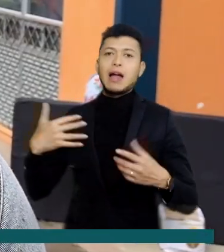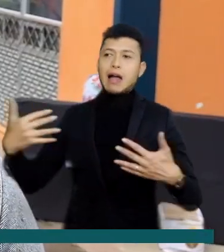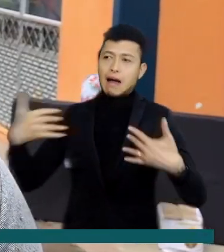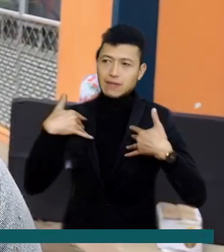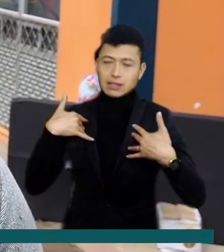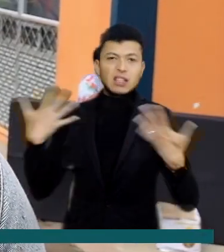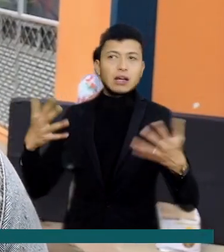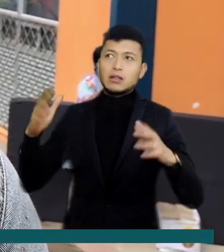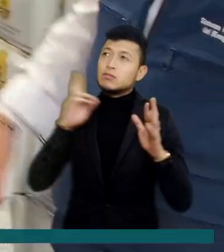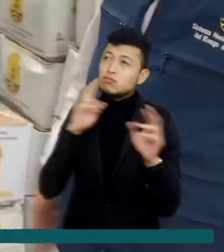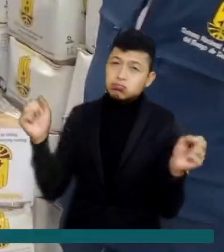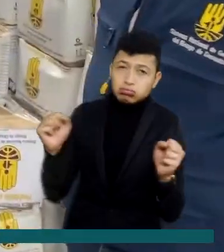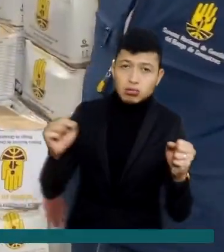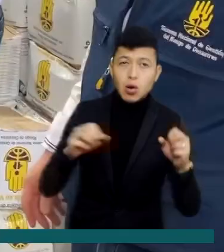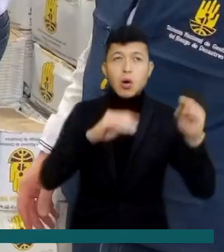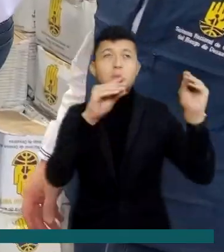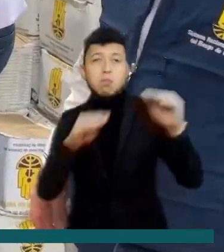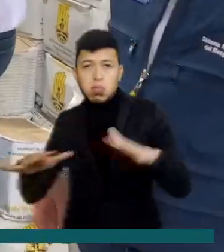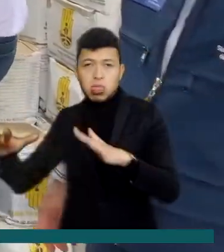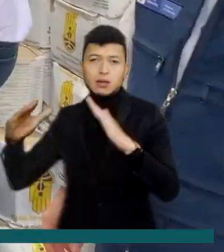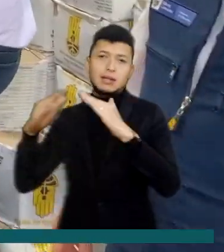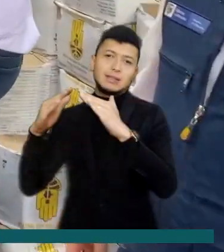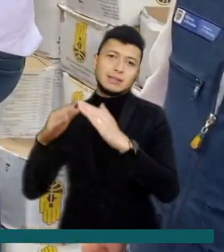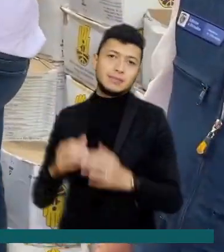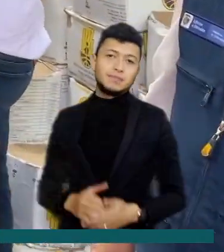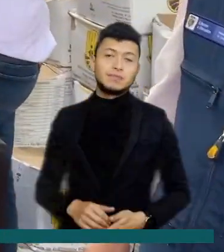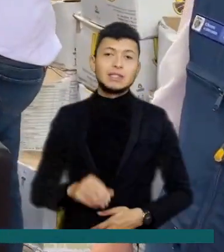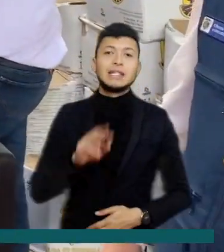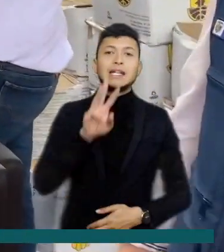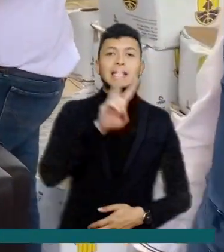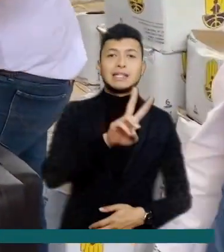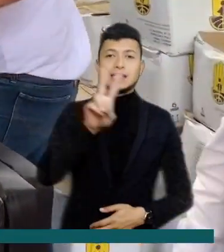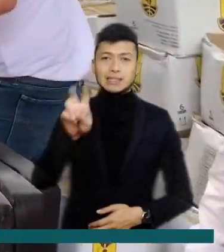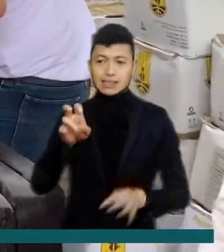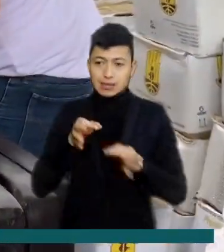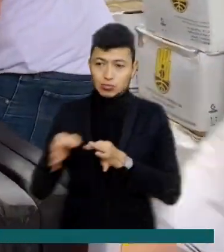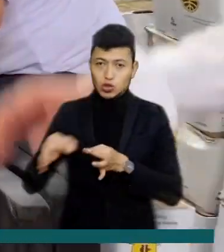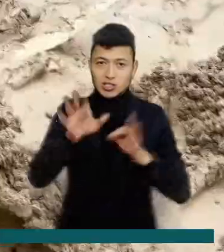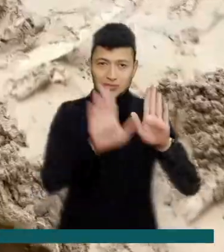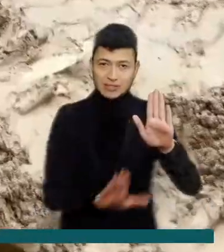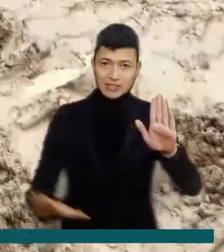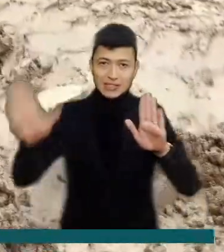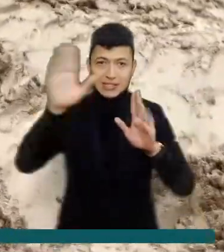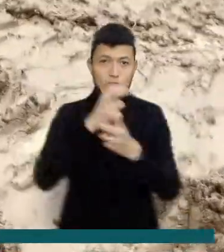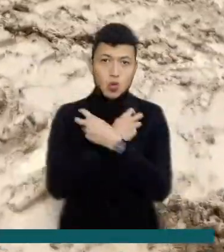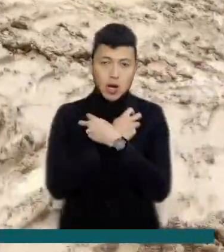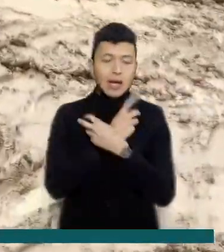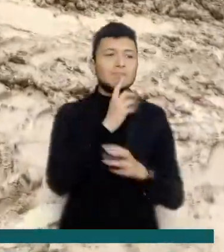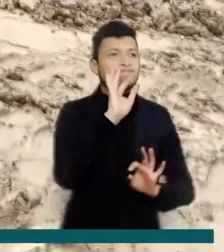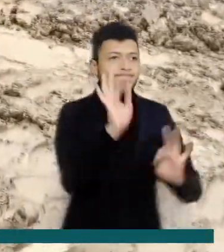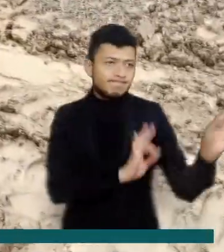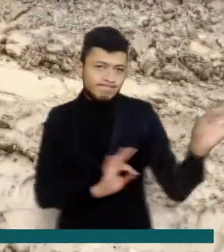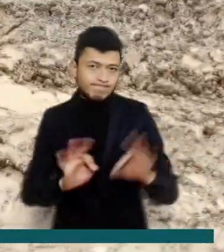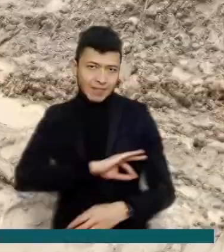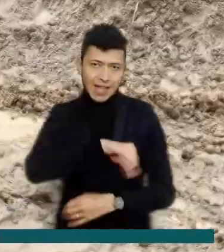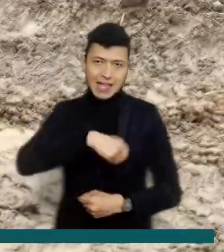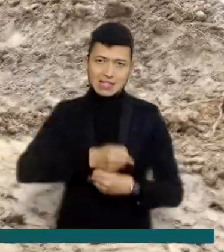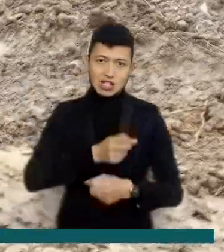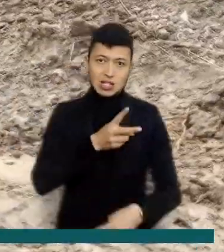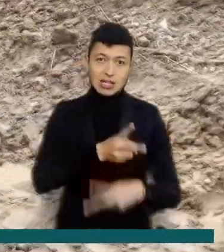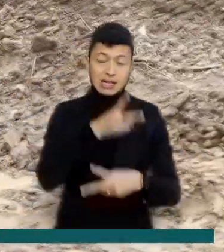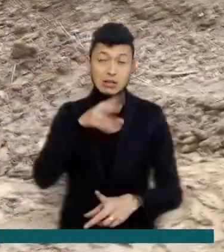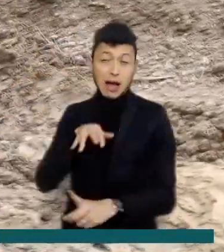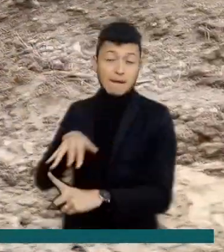y un deslizamiento en nuestra casa. Los 37 municipios del Huila se siguen preparando en materia de gestión del riesgo para evitar las